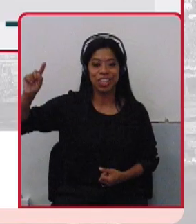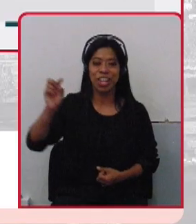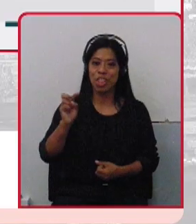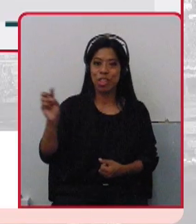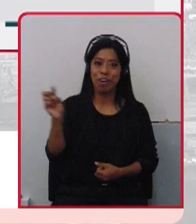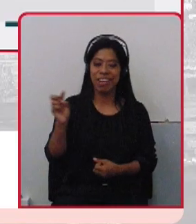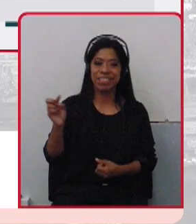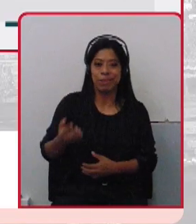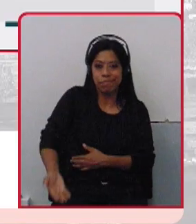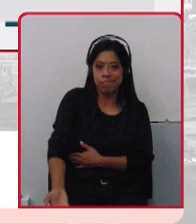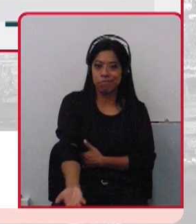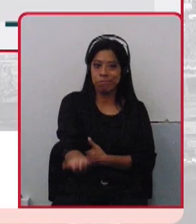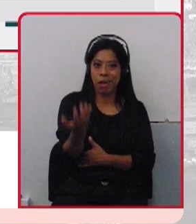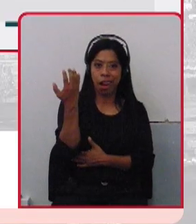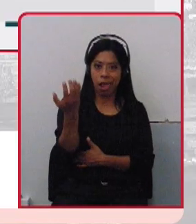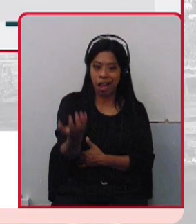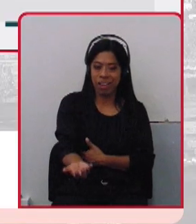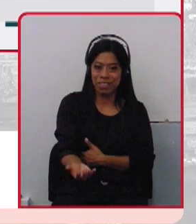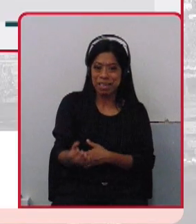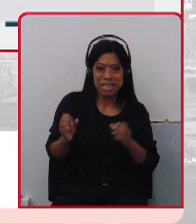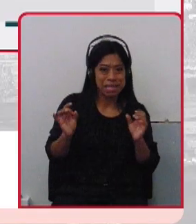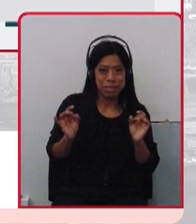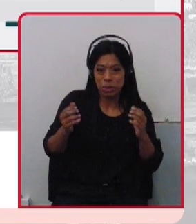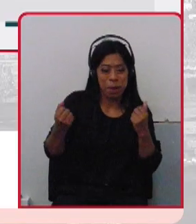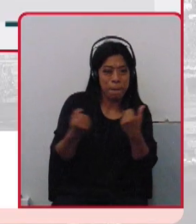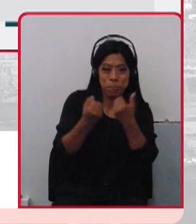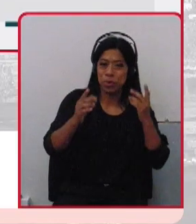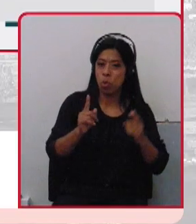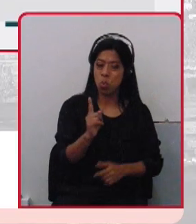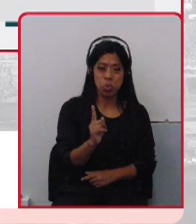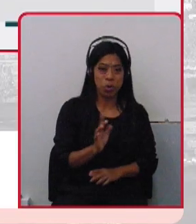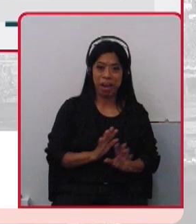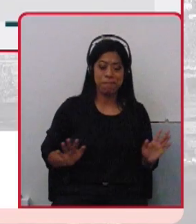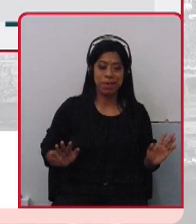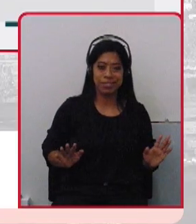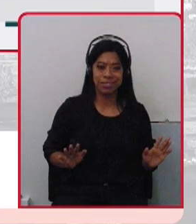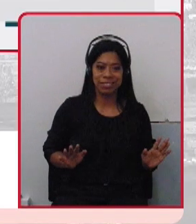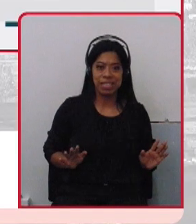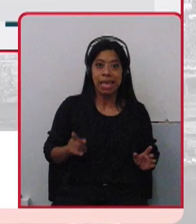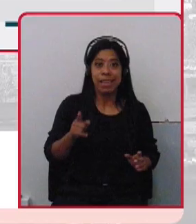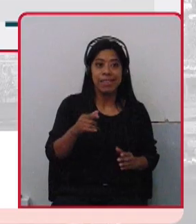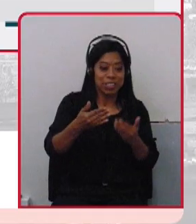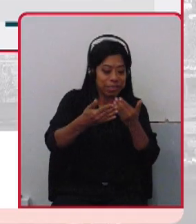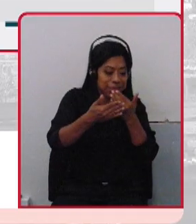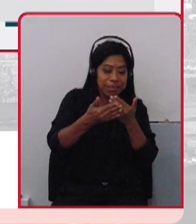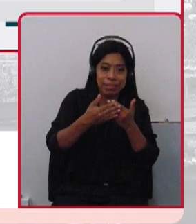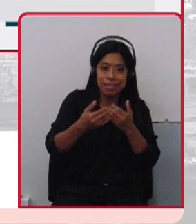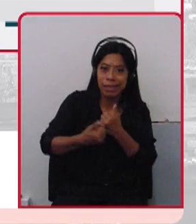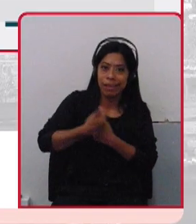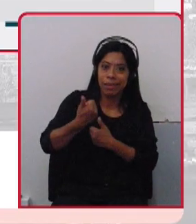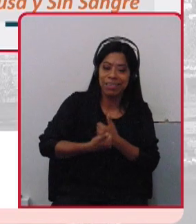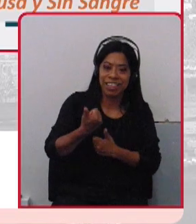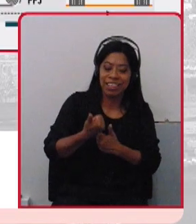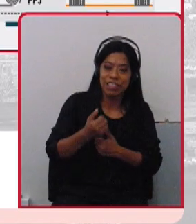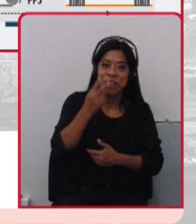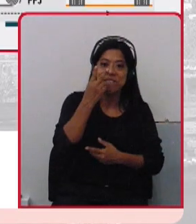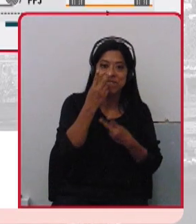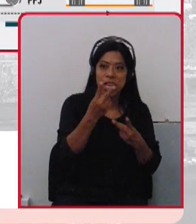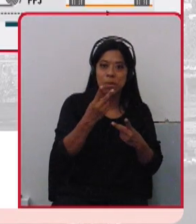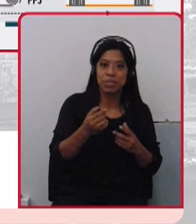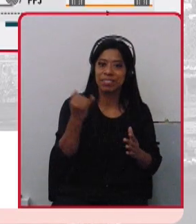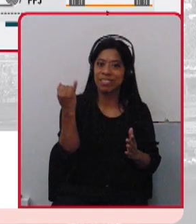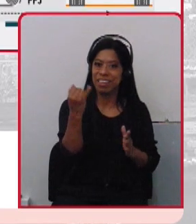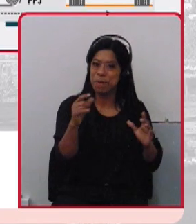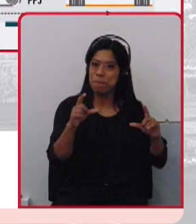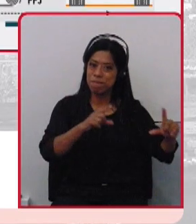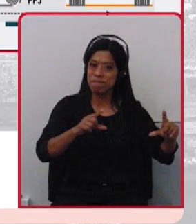solo evento. Y yo me hice la pregunta, de esas aproximaciones críticas que tuvimos y vimos en las